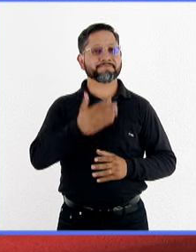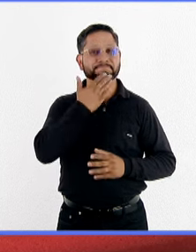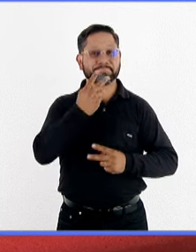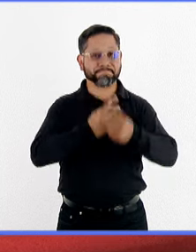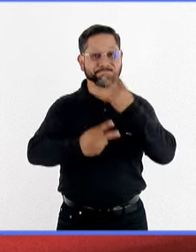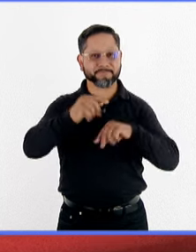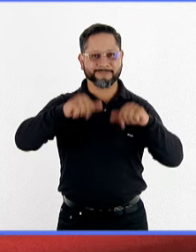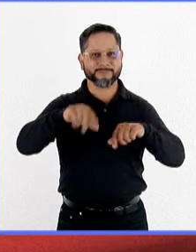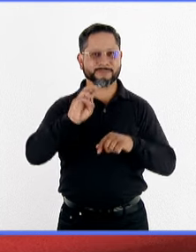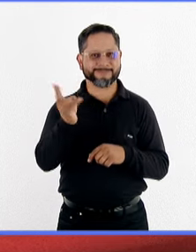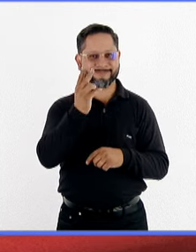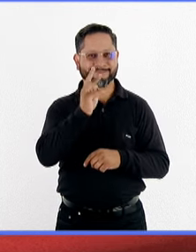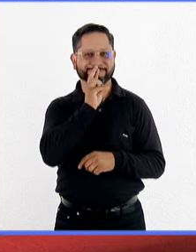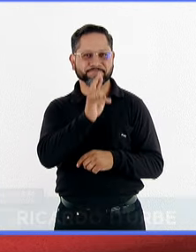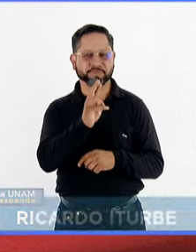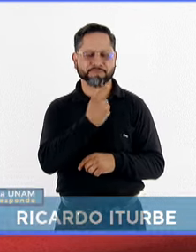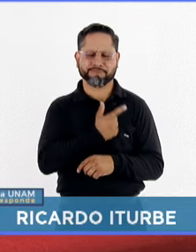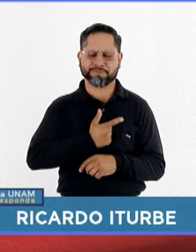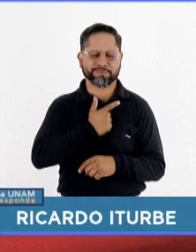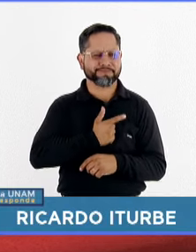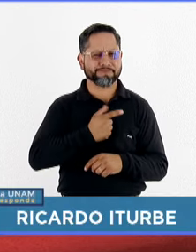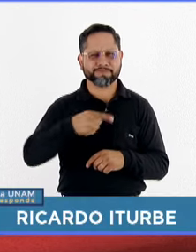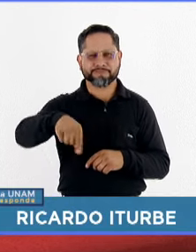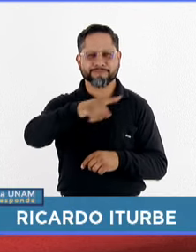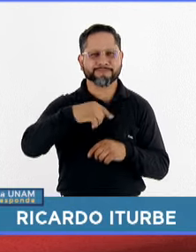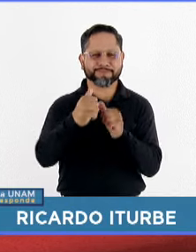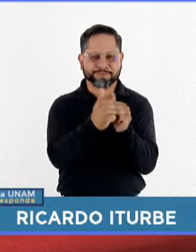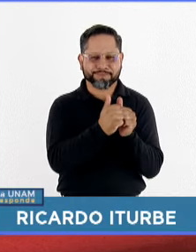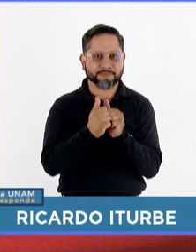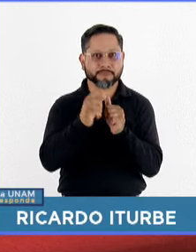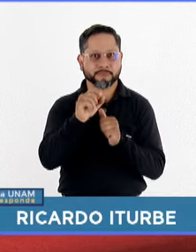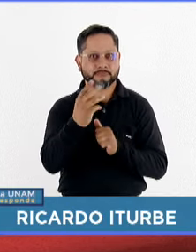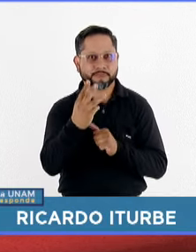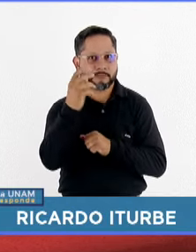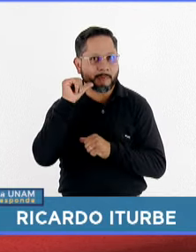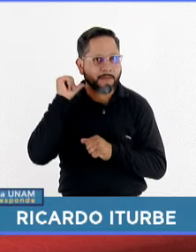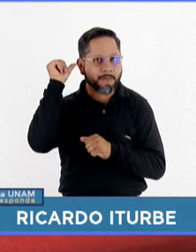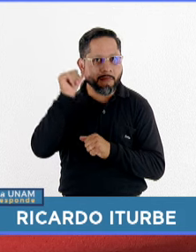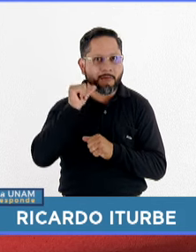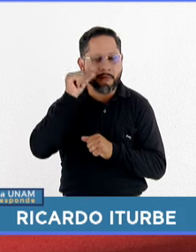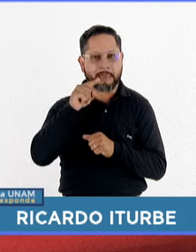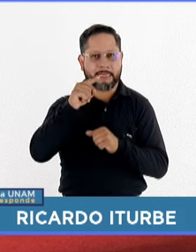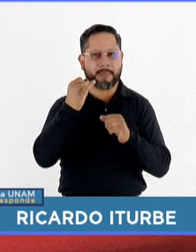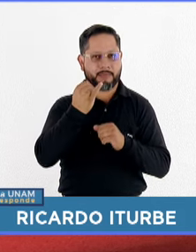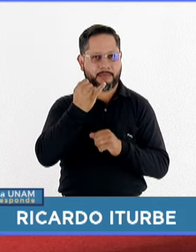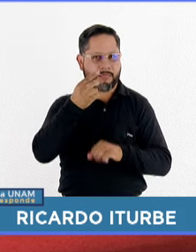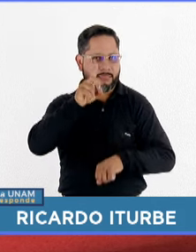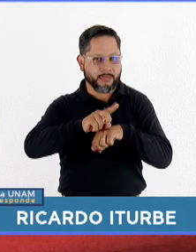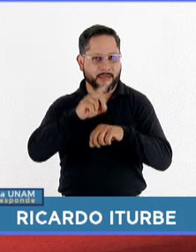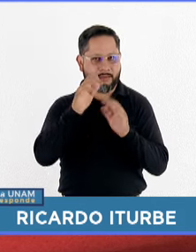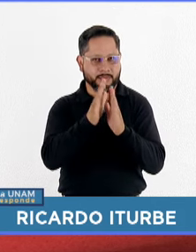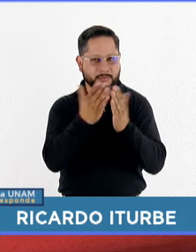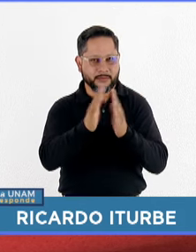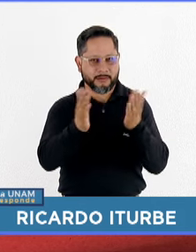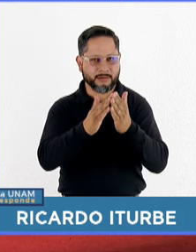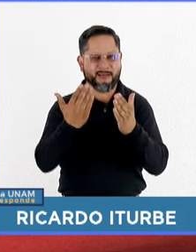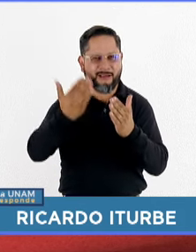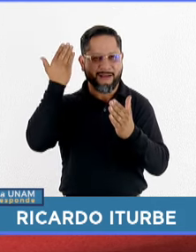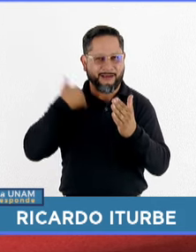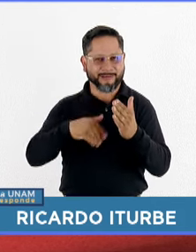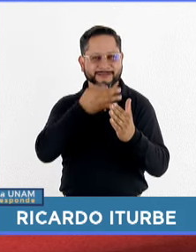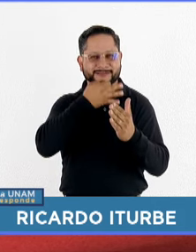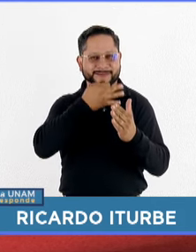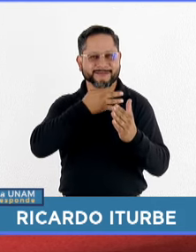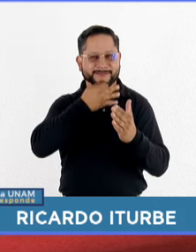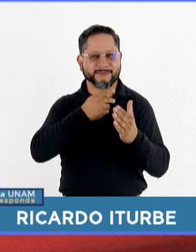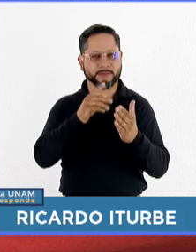Bienvenidos a la UNAM Responde. Qué gusto que nos acompañen este 23 de abril, Día del Libro y del Derecho de Autor, que celebramos por adelantado aquí en nuestra universidad